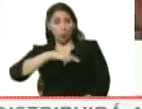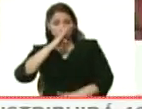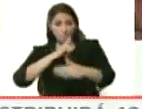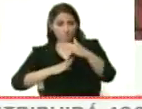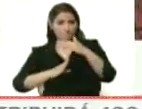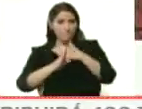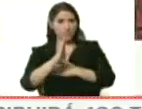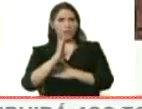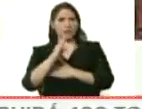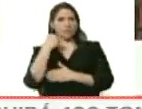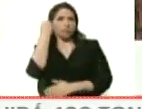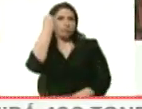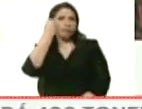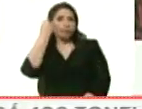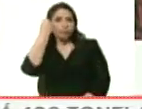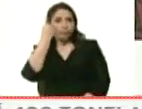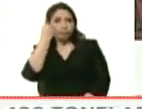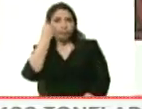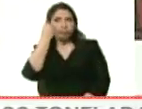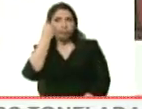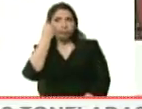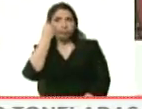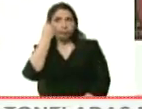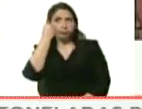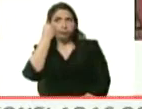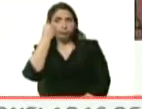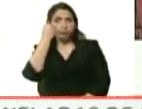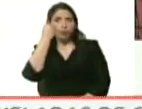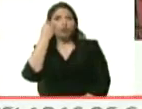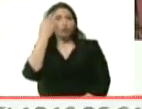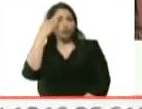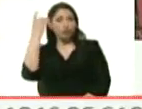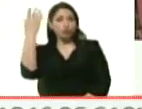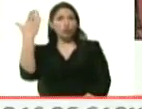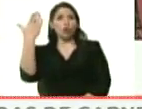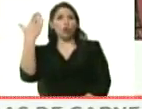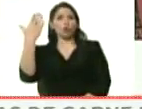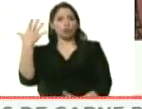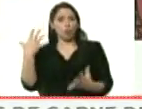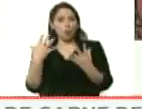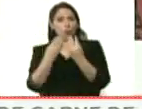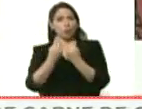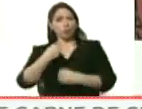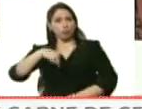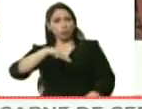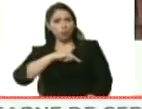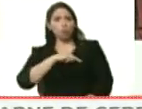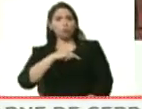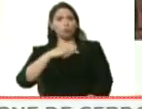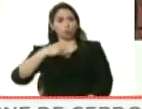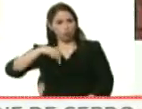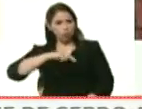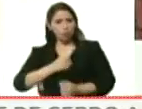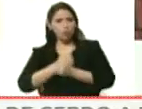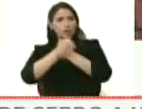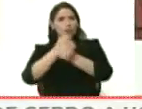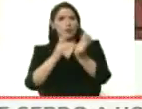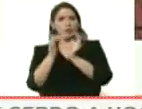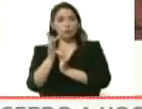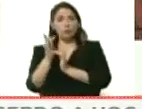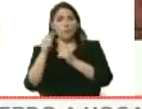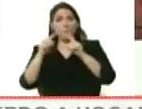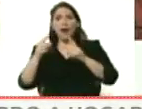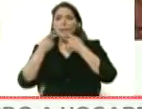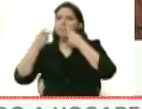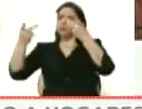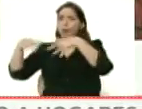punto de vista es que Dios está con nosotros porque tenemos la razón. Y para el imperio de acá les mandamos el mensaje. Que